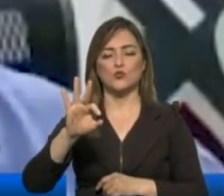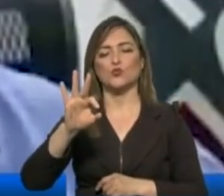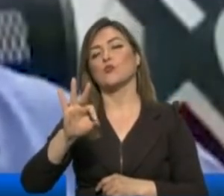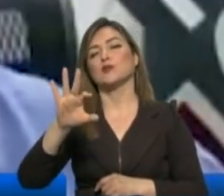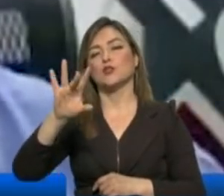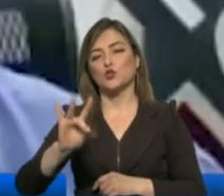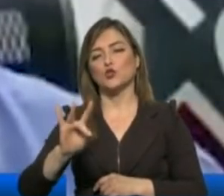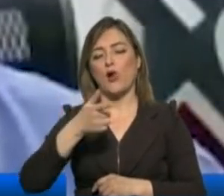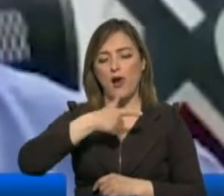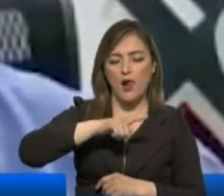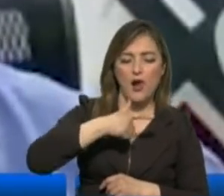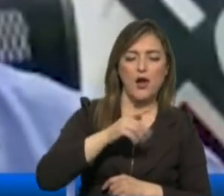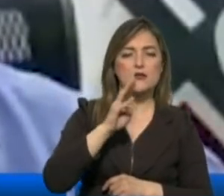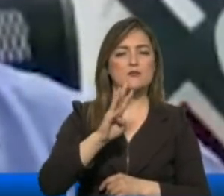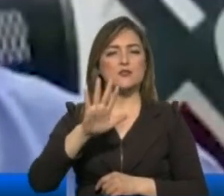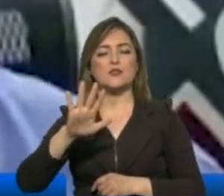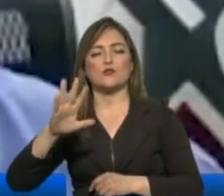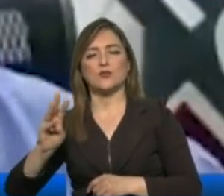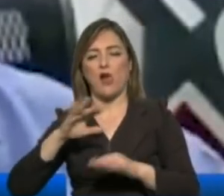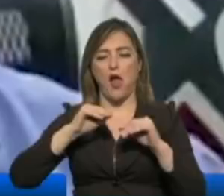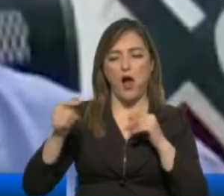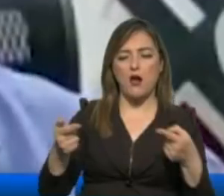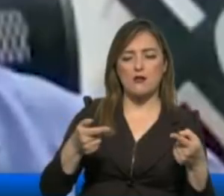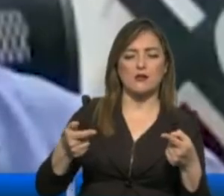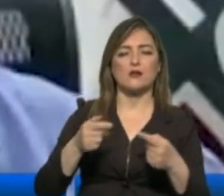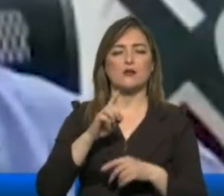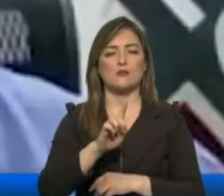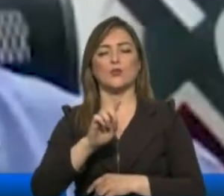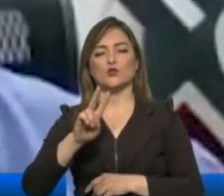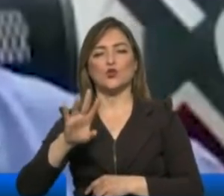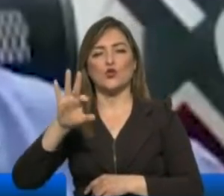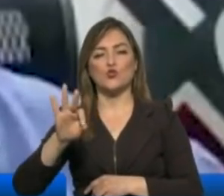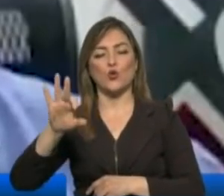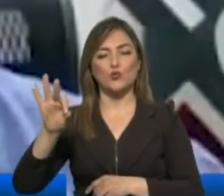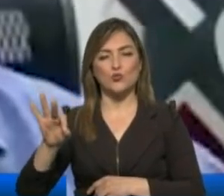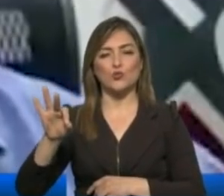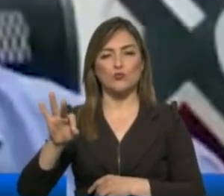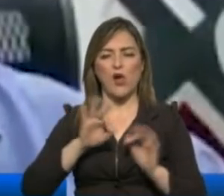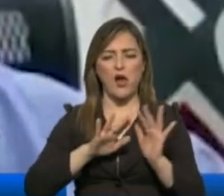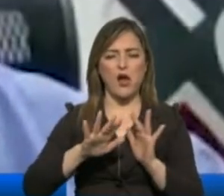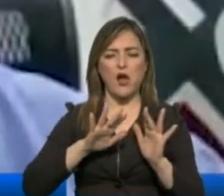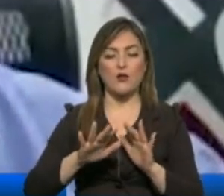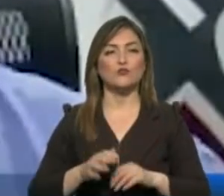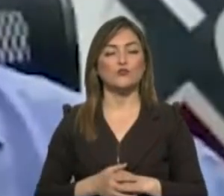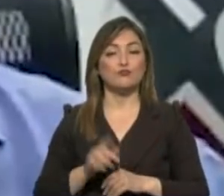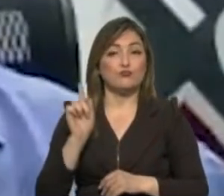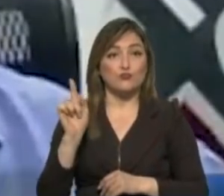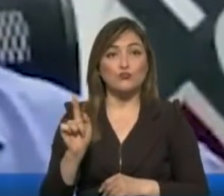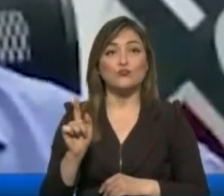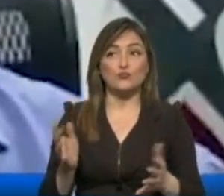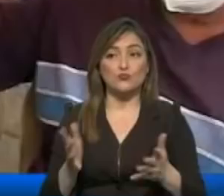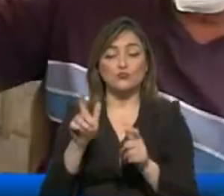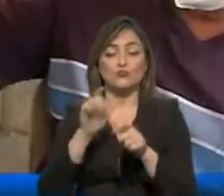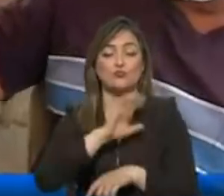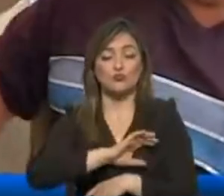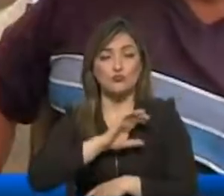6.998 libadores, 6.556 escándalos y 1.299 aglomeraciones. Zapata también exhortó a